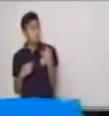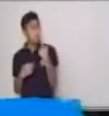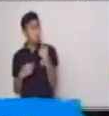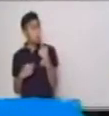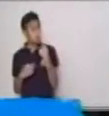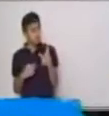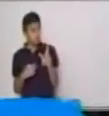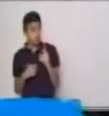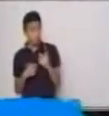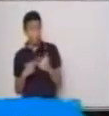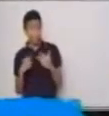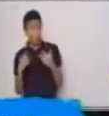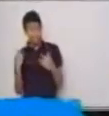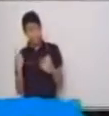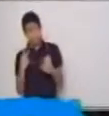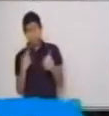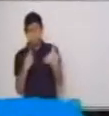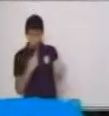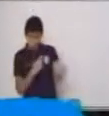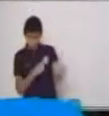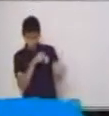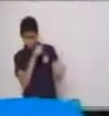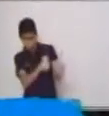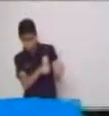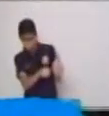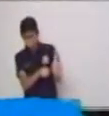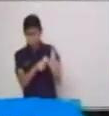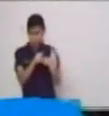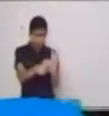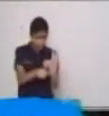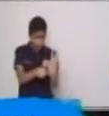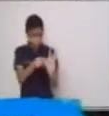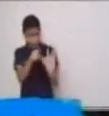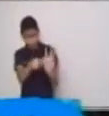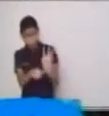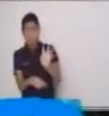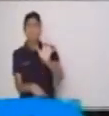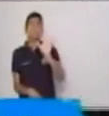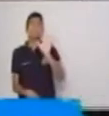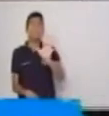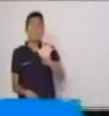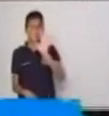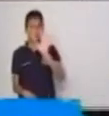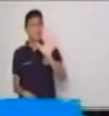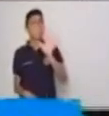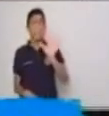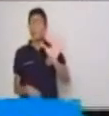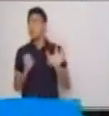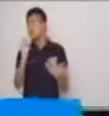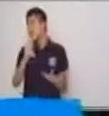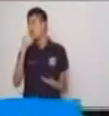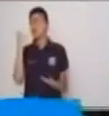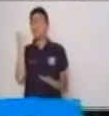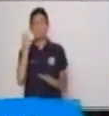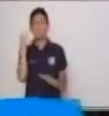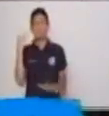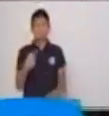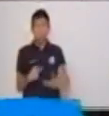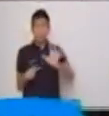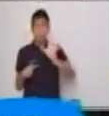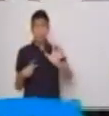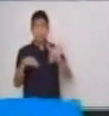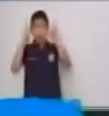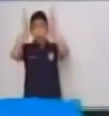Muy felices contaron, uno, dos, tres, cuatro y cinco. Y dijeron, cinco